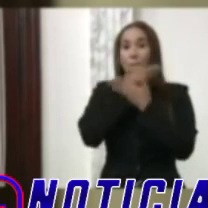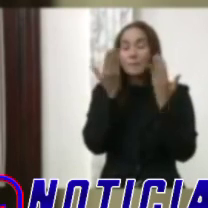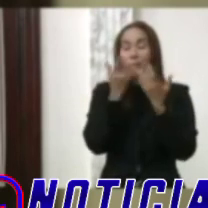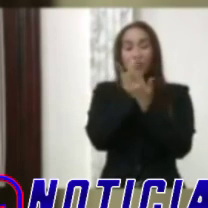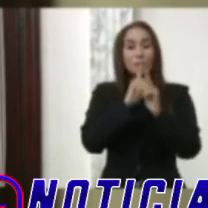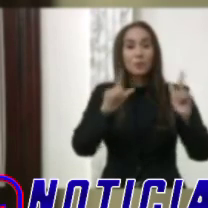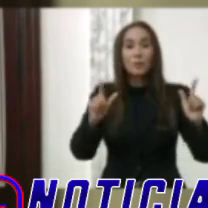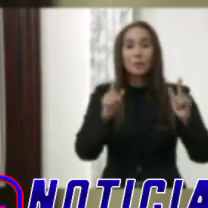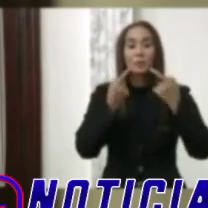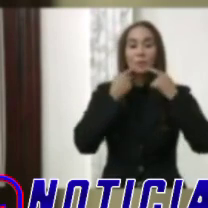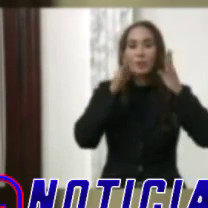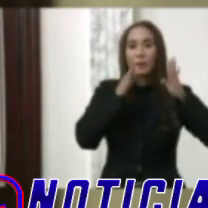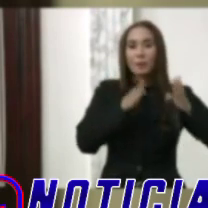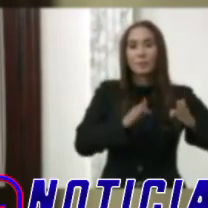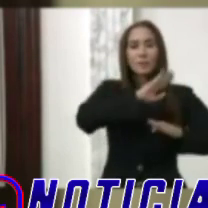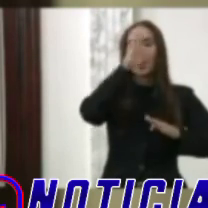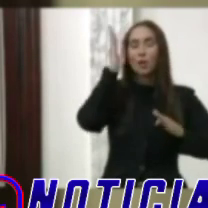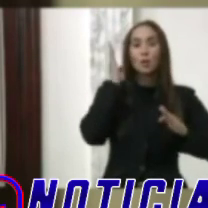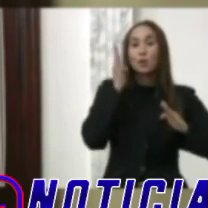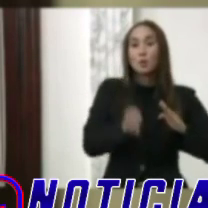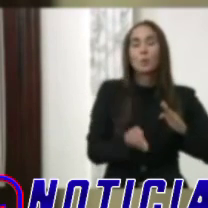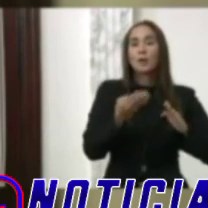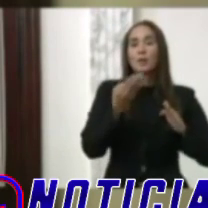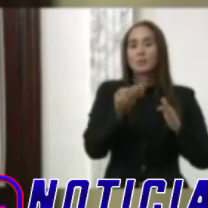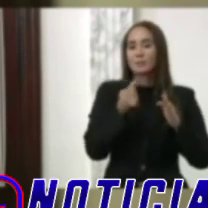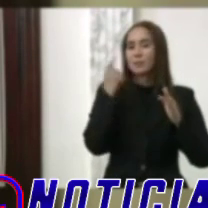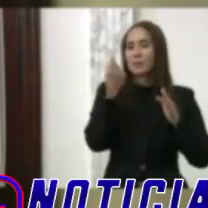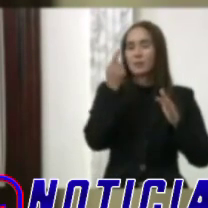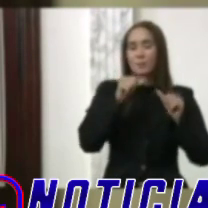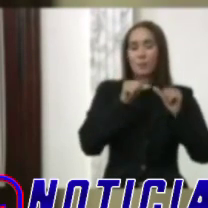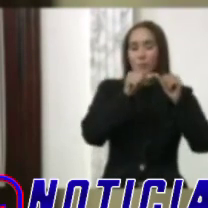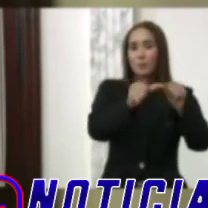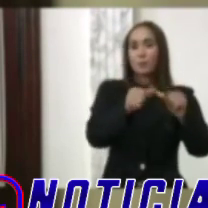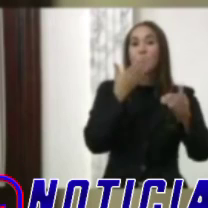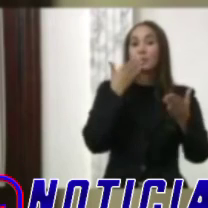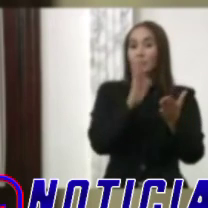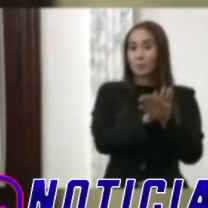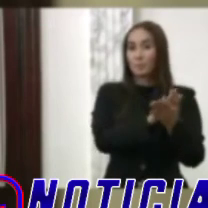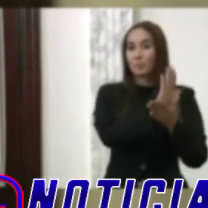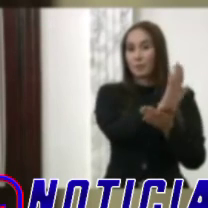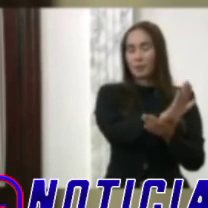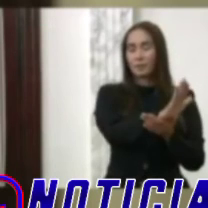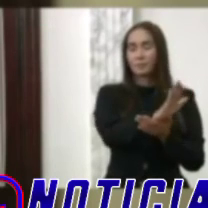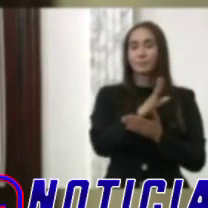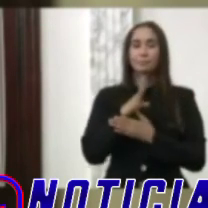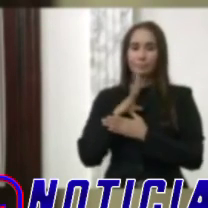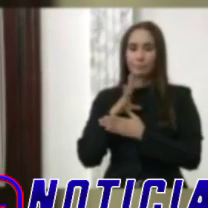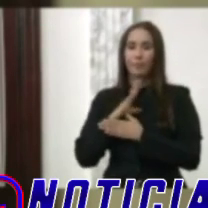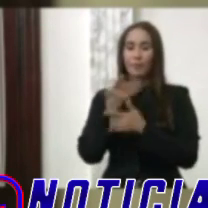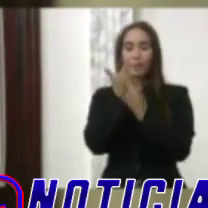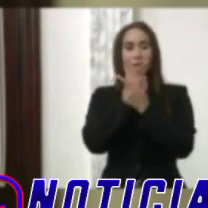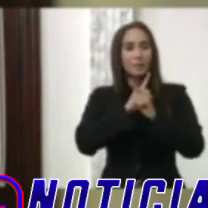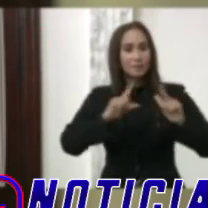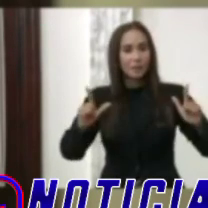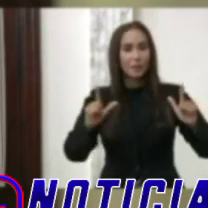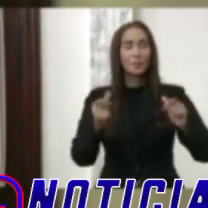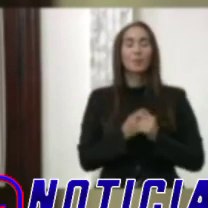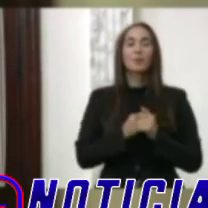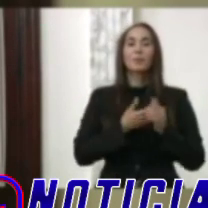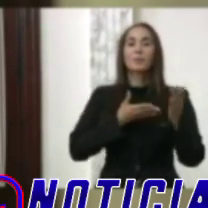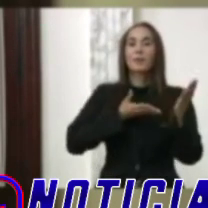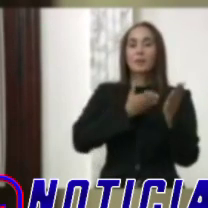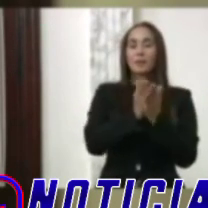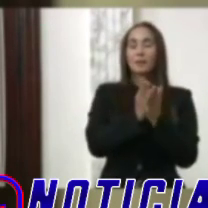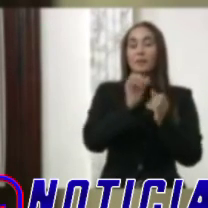la prensa nunca será otra cosa que mala. Pues bien, seamos libres y ejerzamos